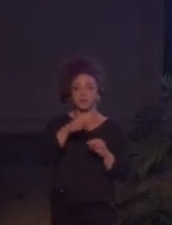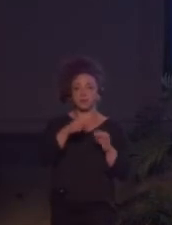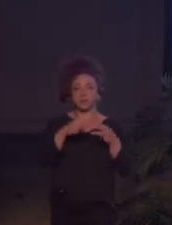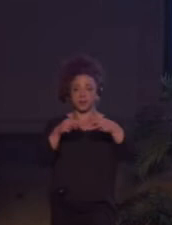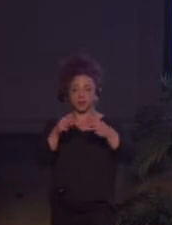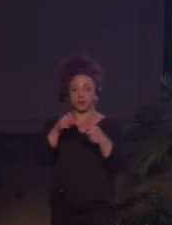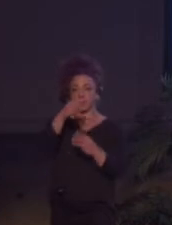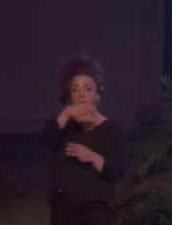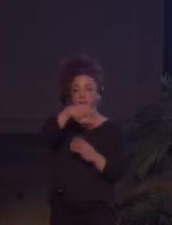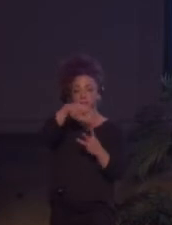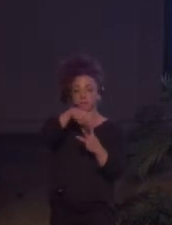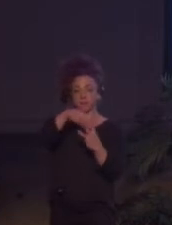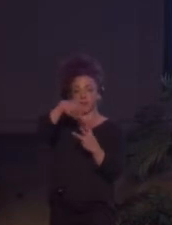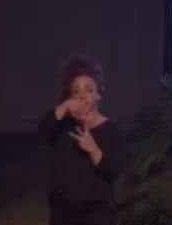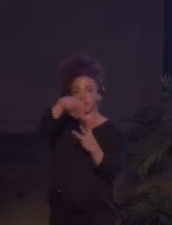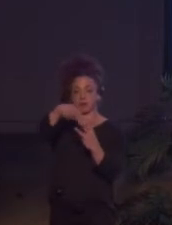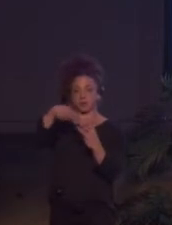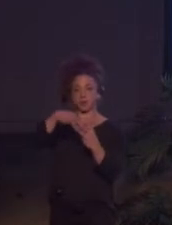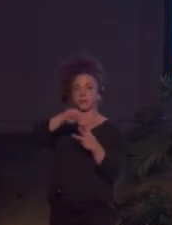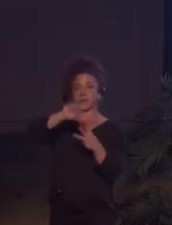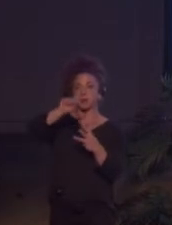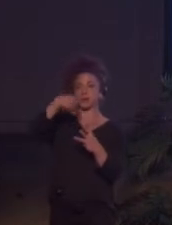y necesario, ¿no? Entonces, claro,